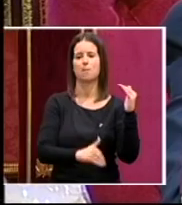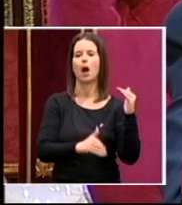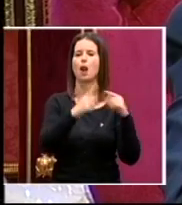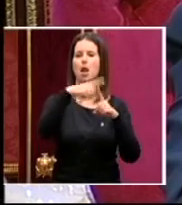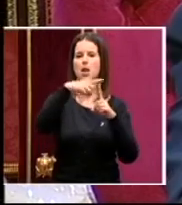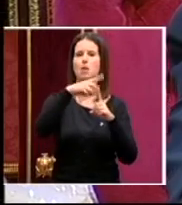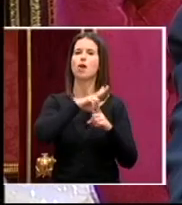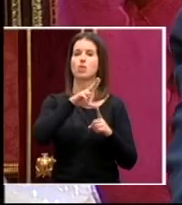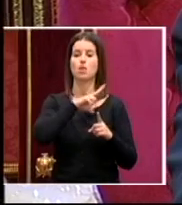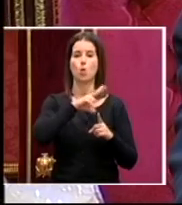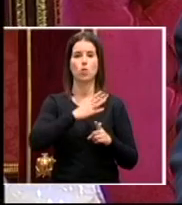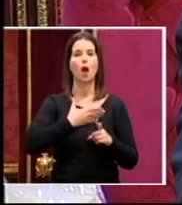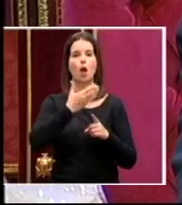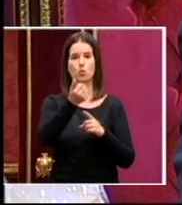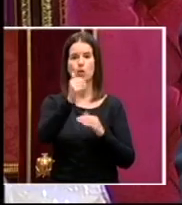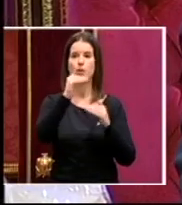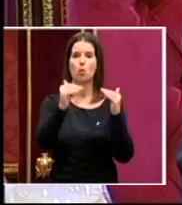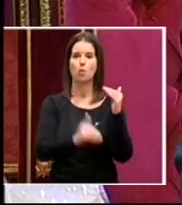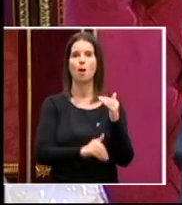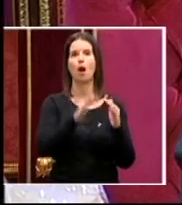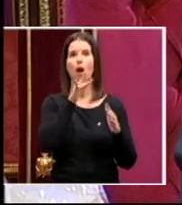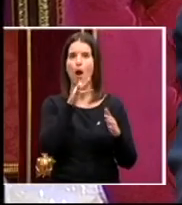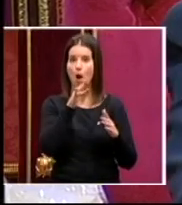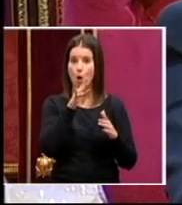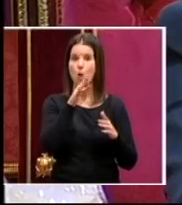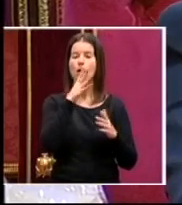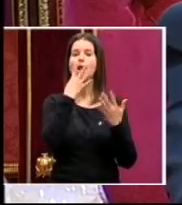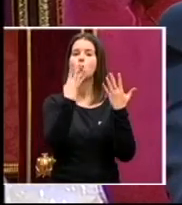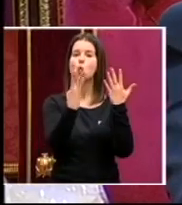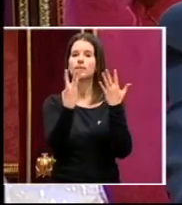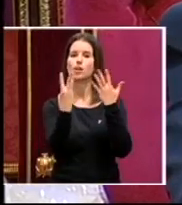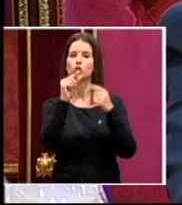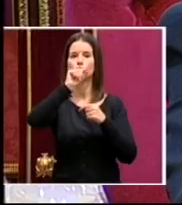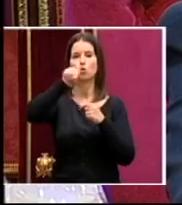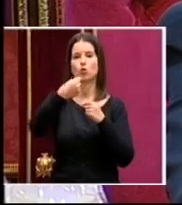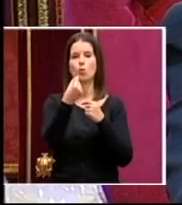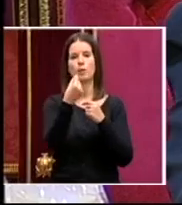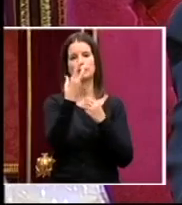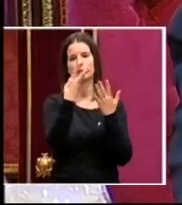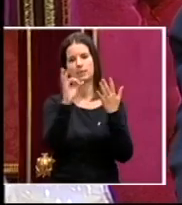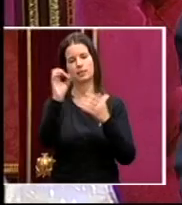del Ayuntamiento de Granada y nos situamos ahora ya sí en 98,70%